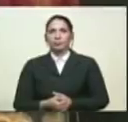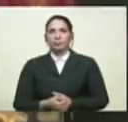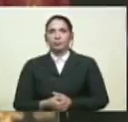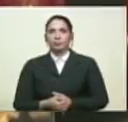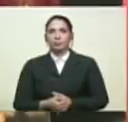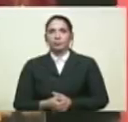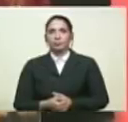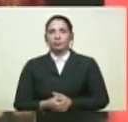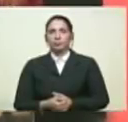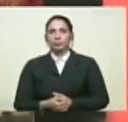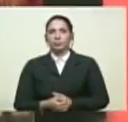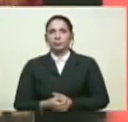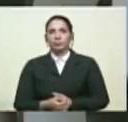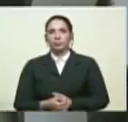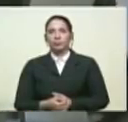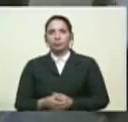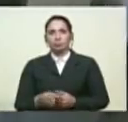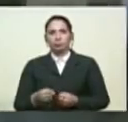pónganse a derecho,